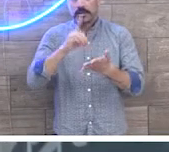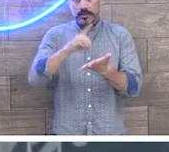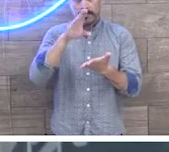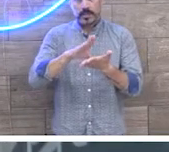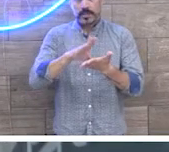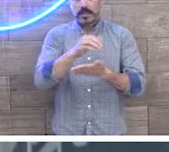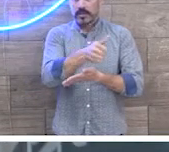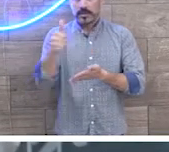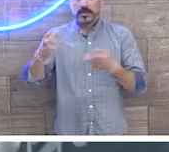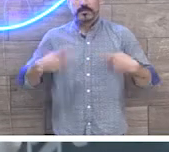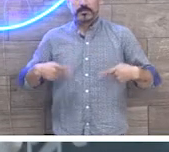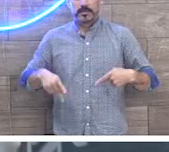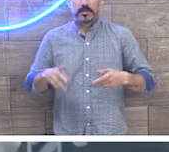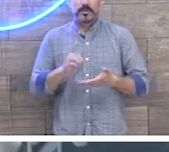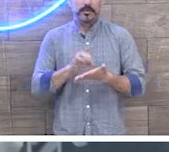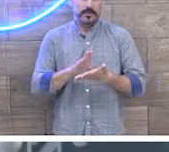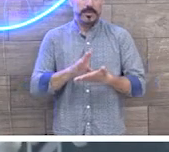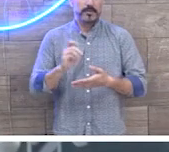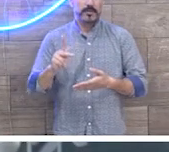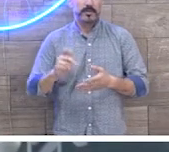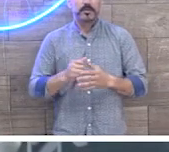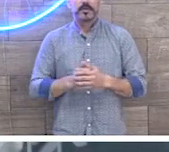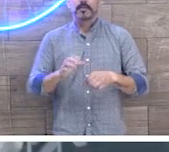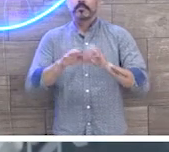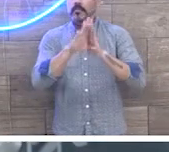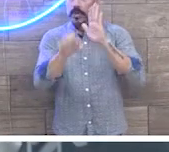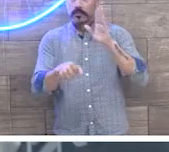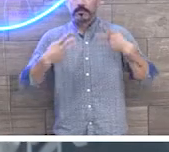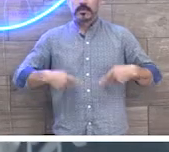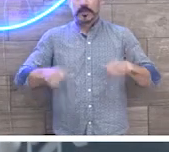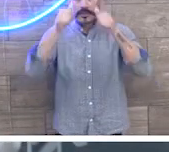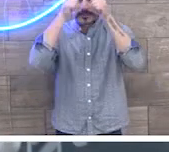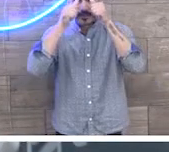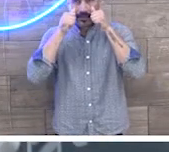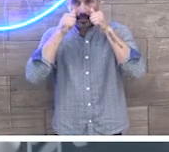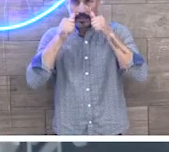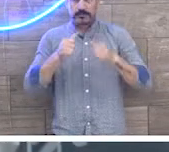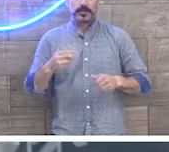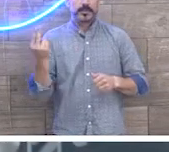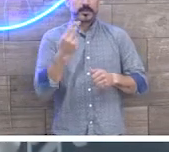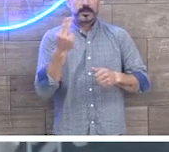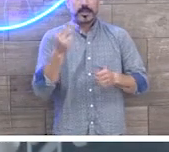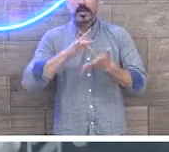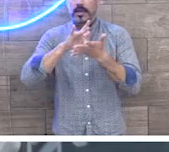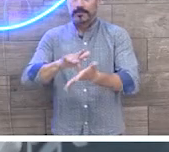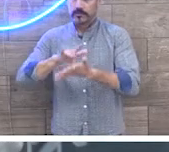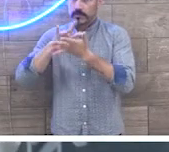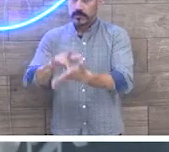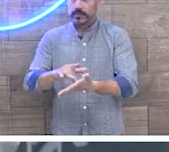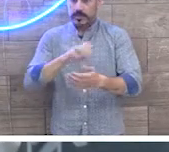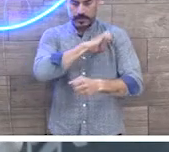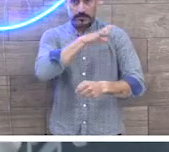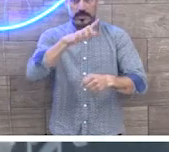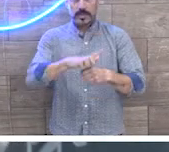los sujetos presente. Uh-huh. Si es una persona ciega, va a requerir una serie de apoyos específicos